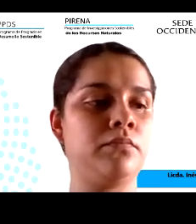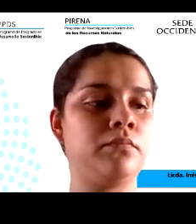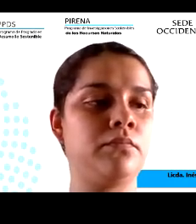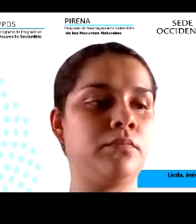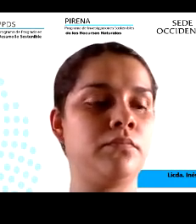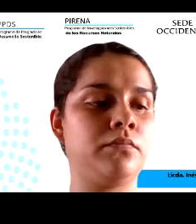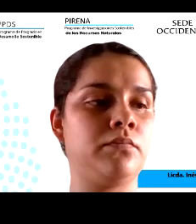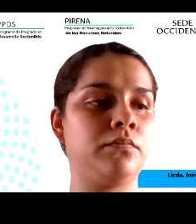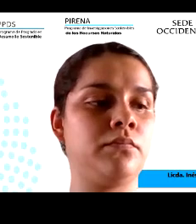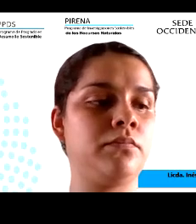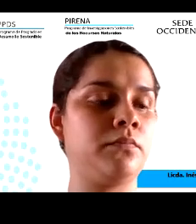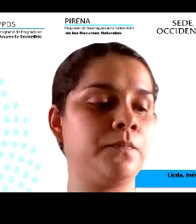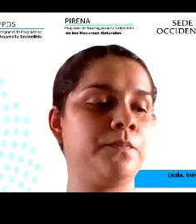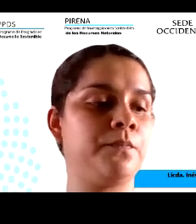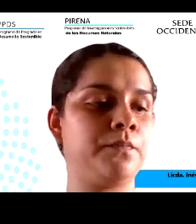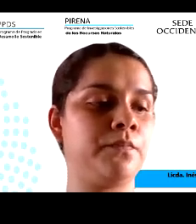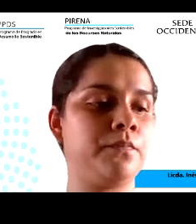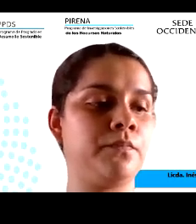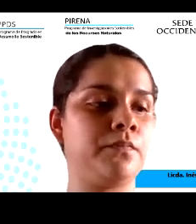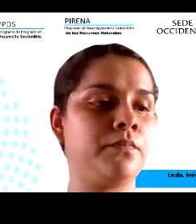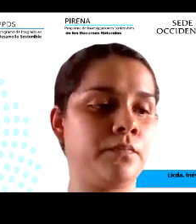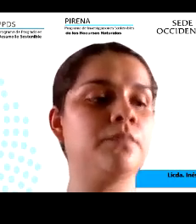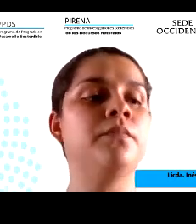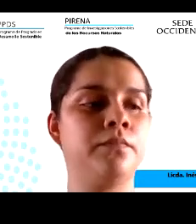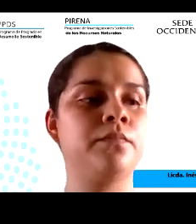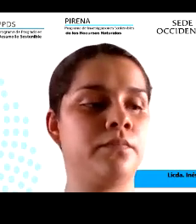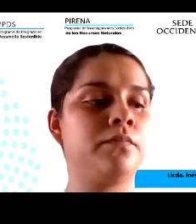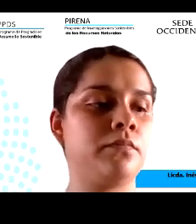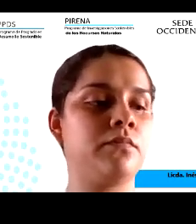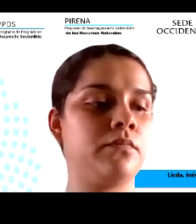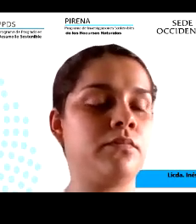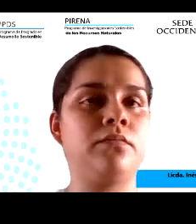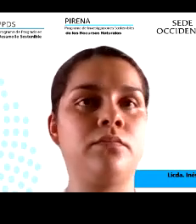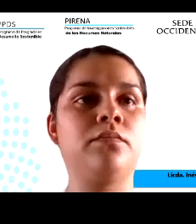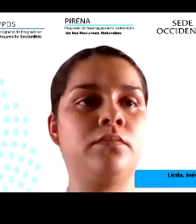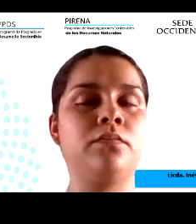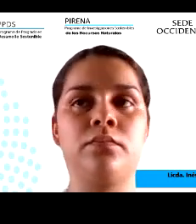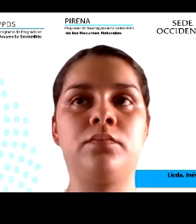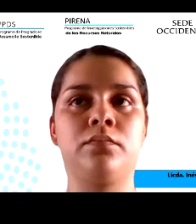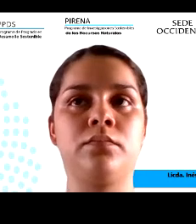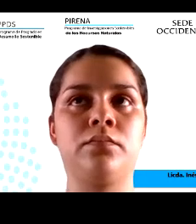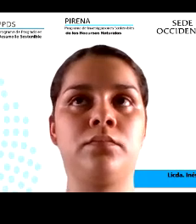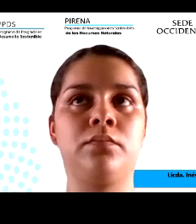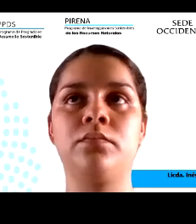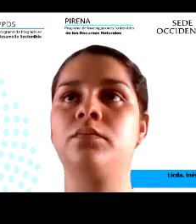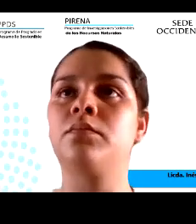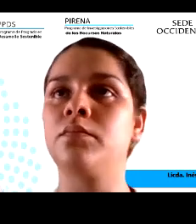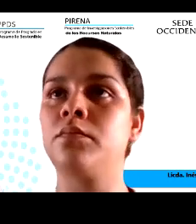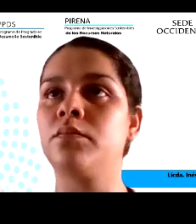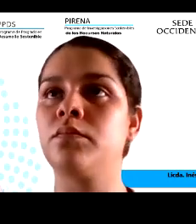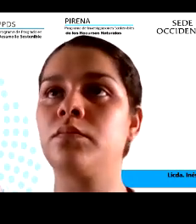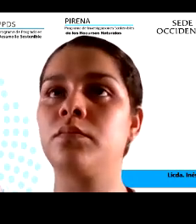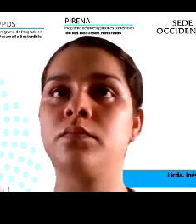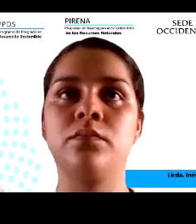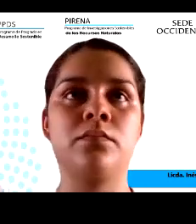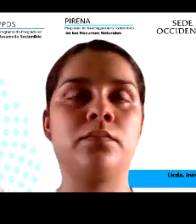proyecto, pues no sobrepasan las 8 hectáreas que se verían afectadas. Ahora, la otra pregunta, por supuesto, esto es muy